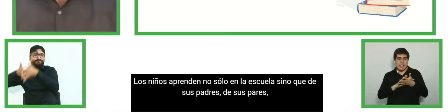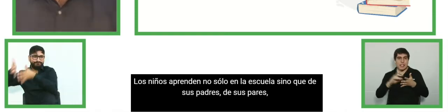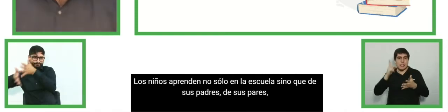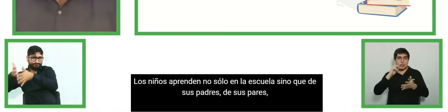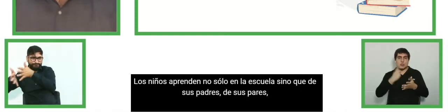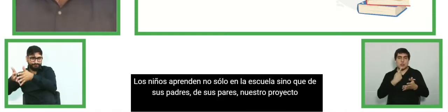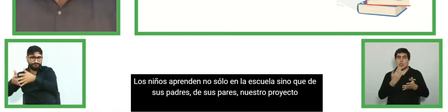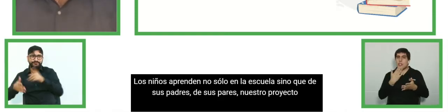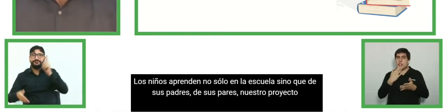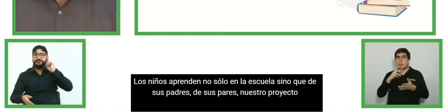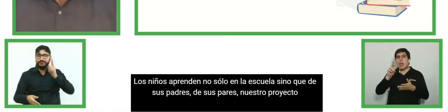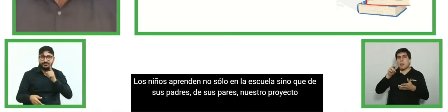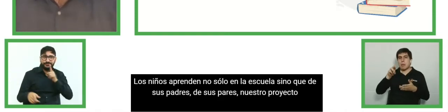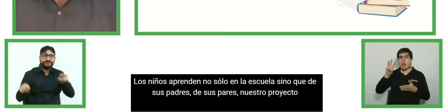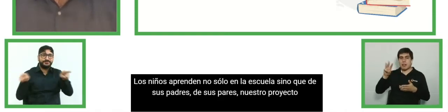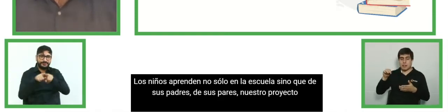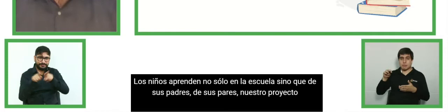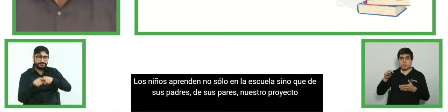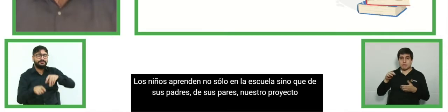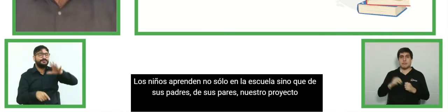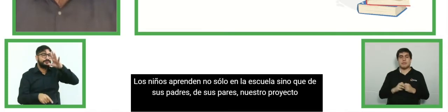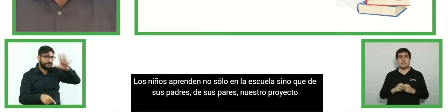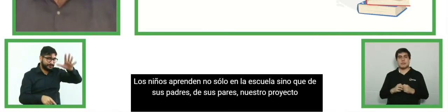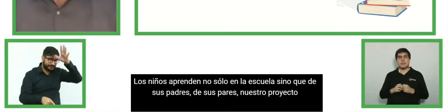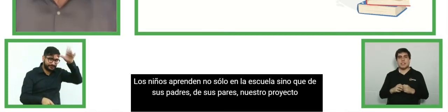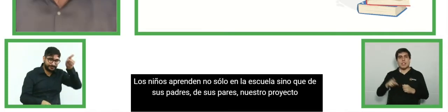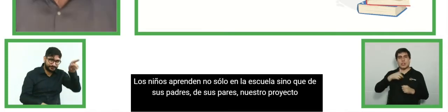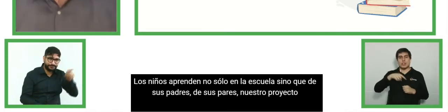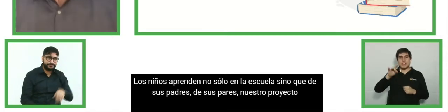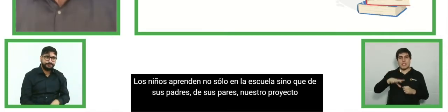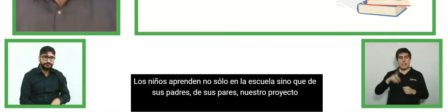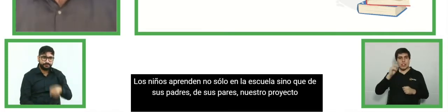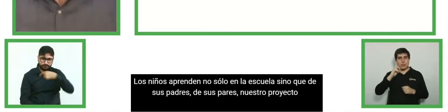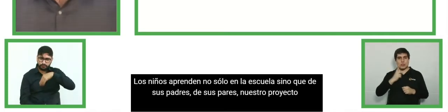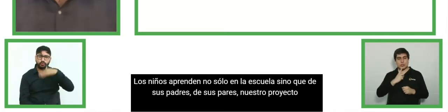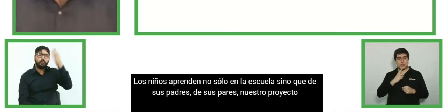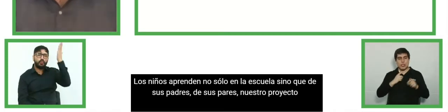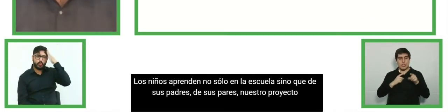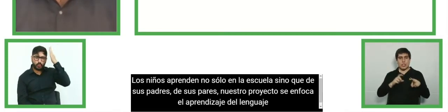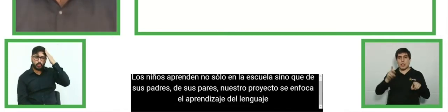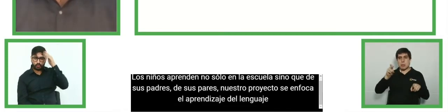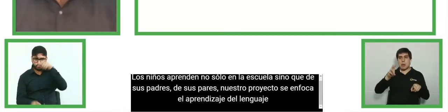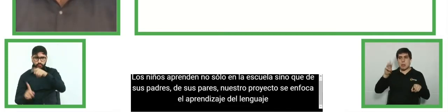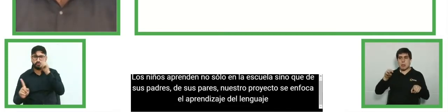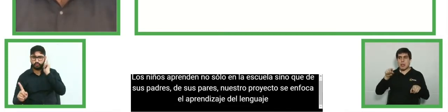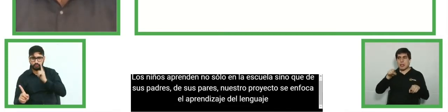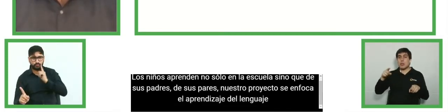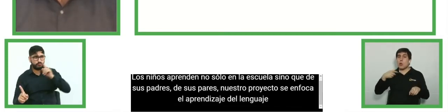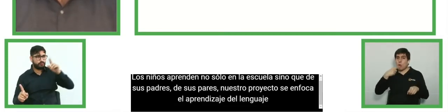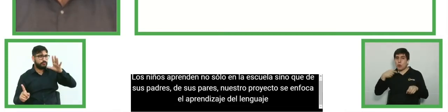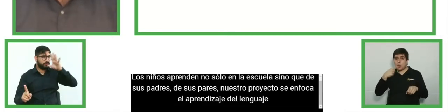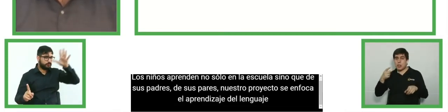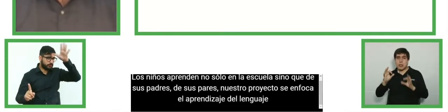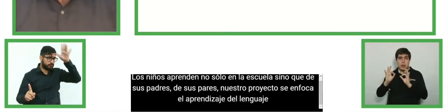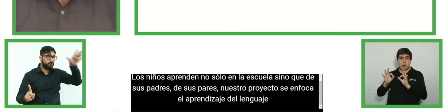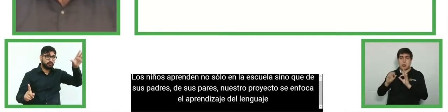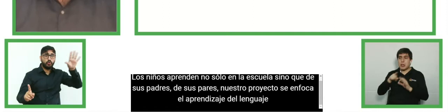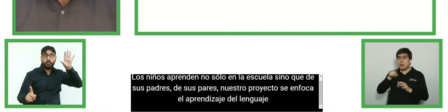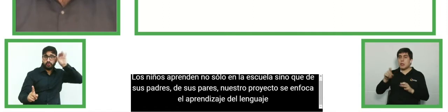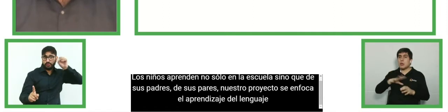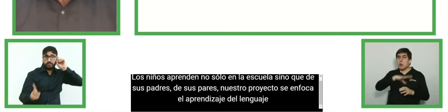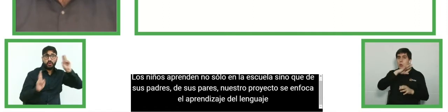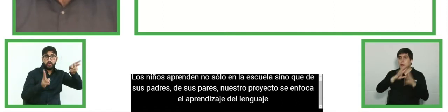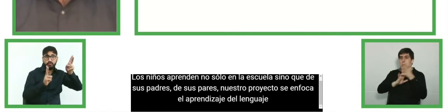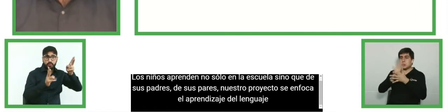en cuenta que para que los niños sordos, normalmente sus padres no lo son y no son usuarios del lenguaje de señas.